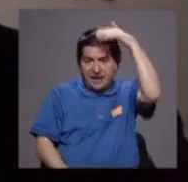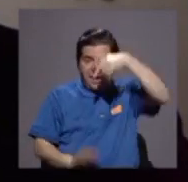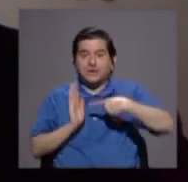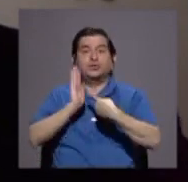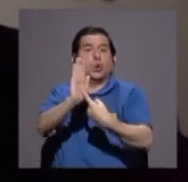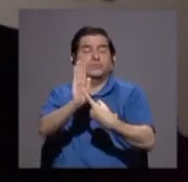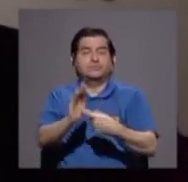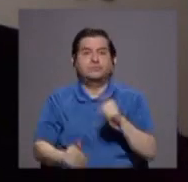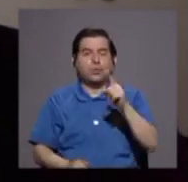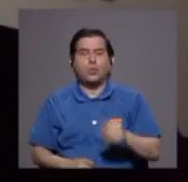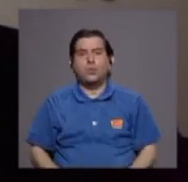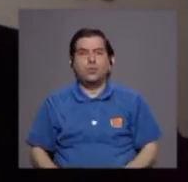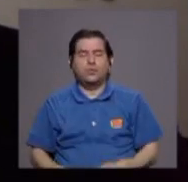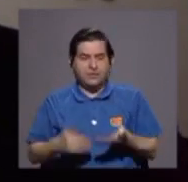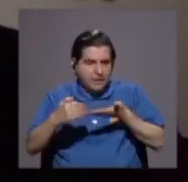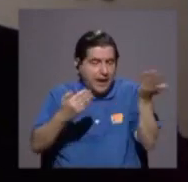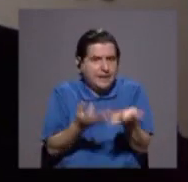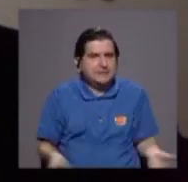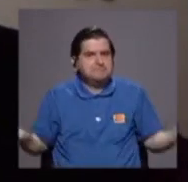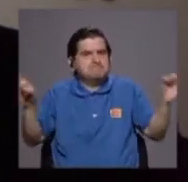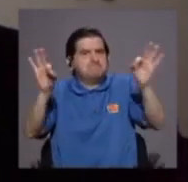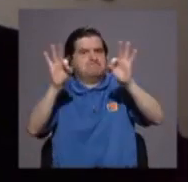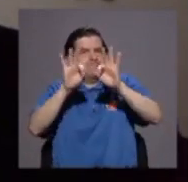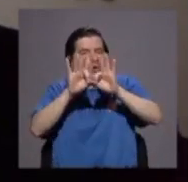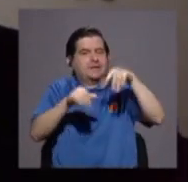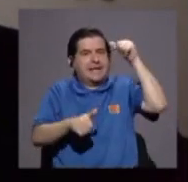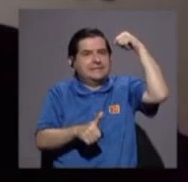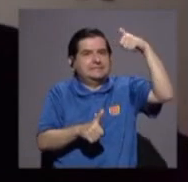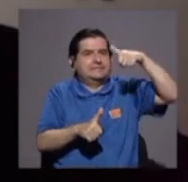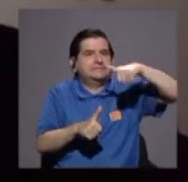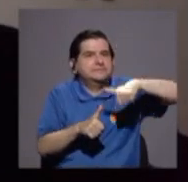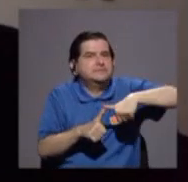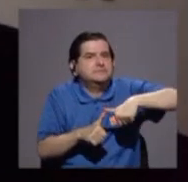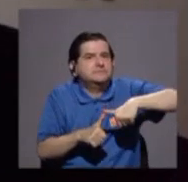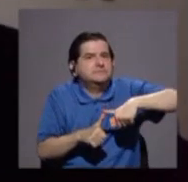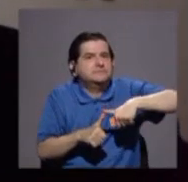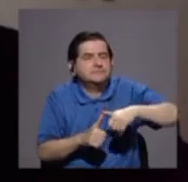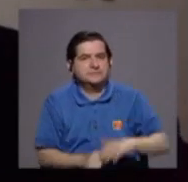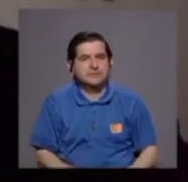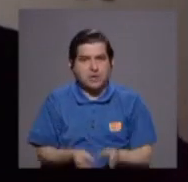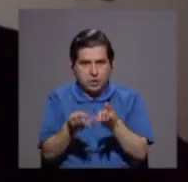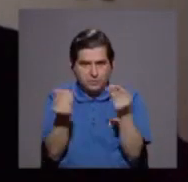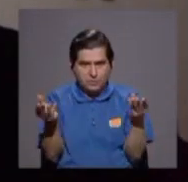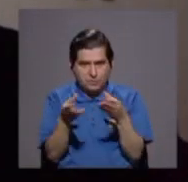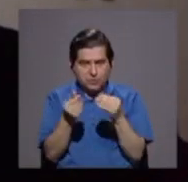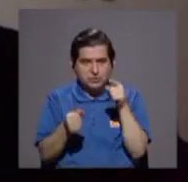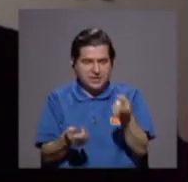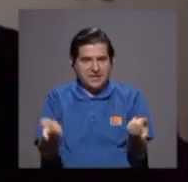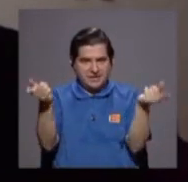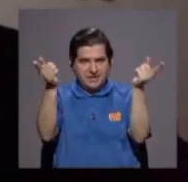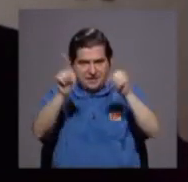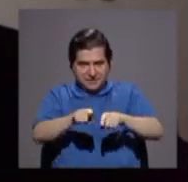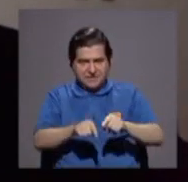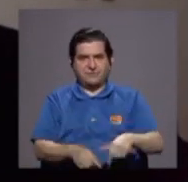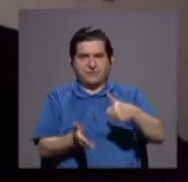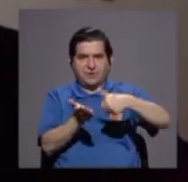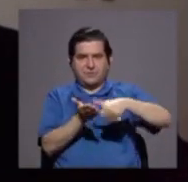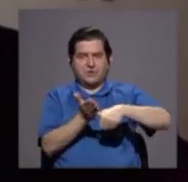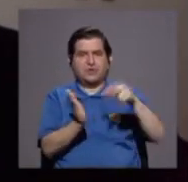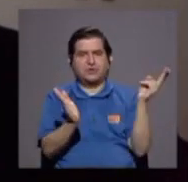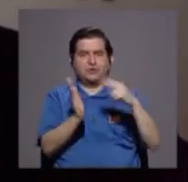un elemento que es importante tomar en cuenta, porque se produjo ese fenómeno en las elecciones